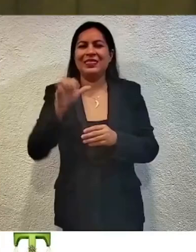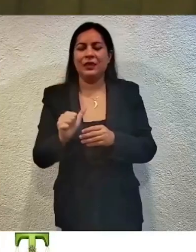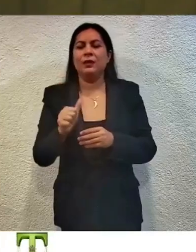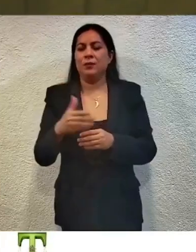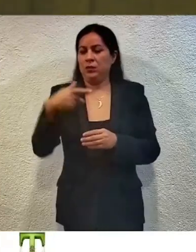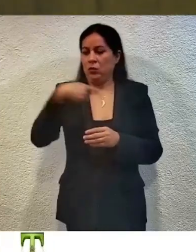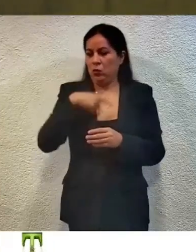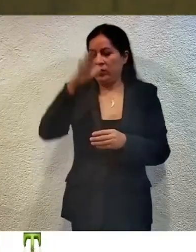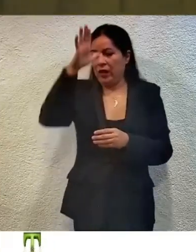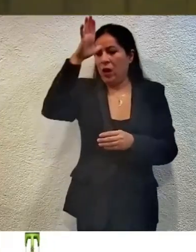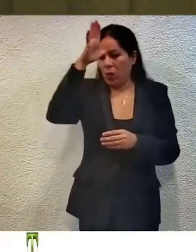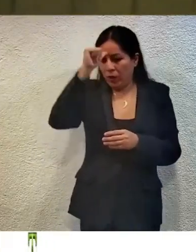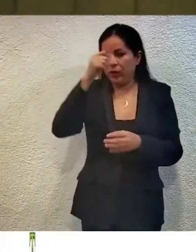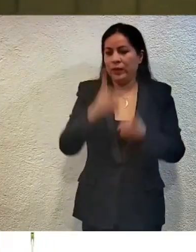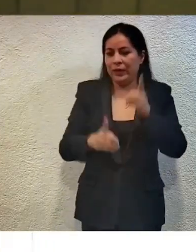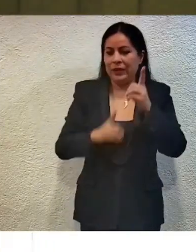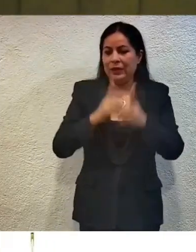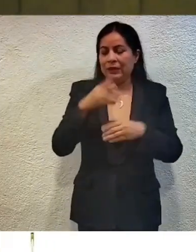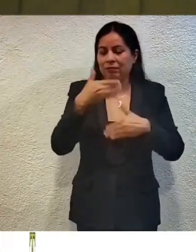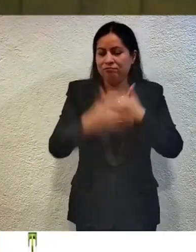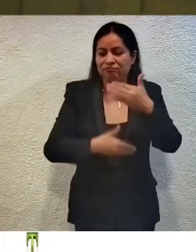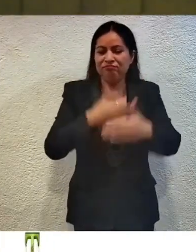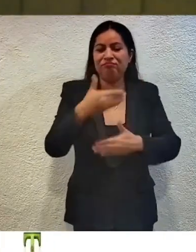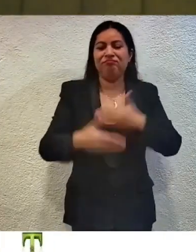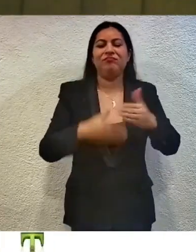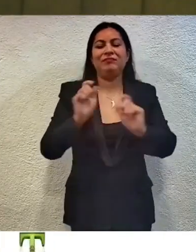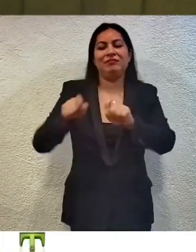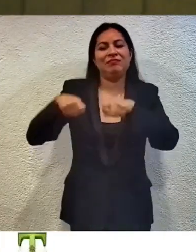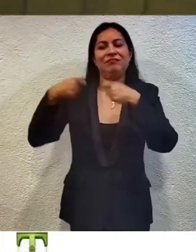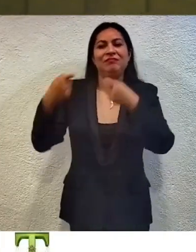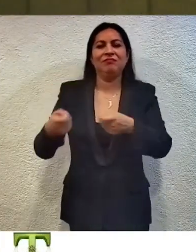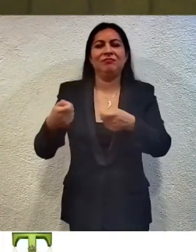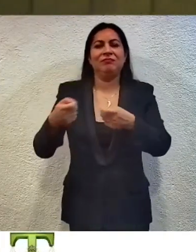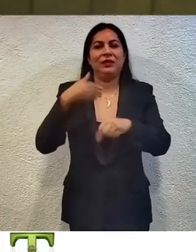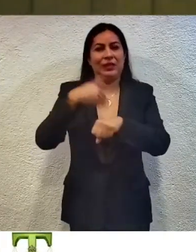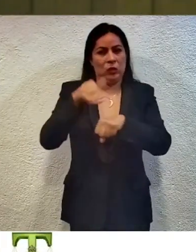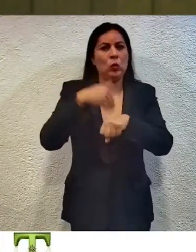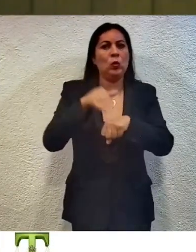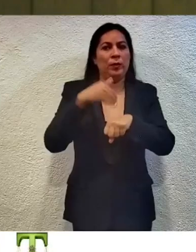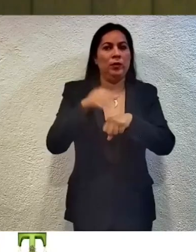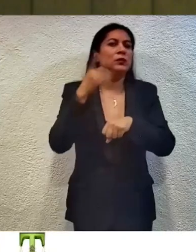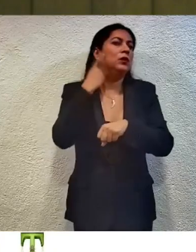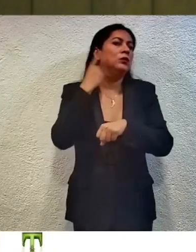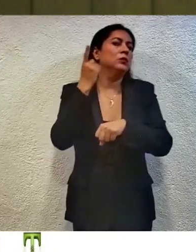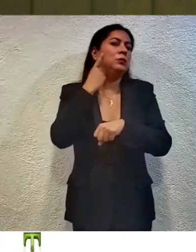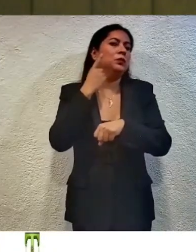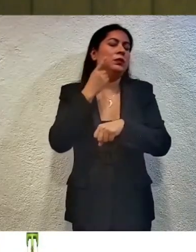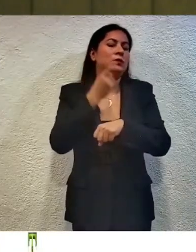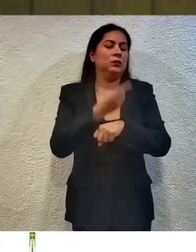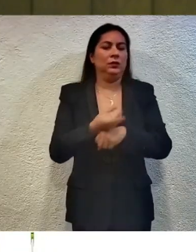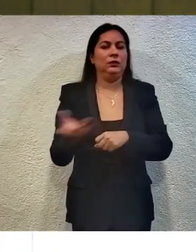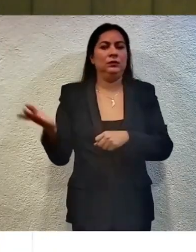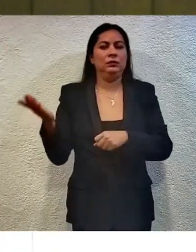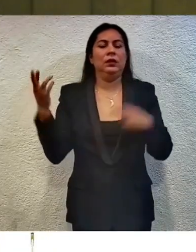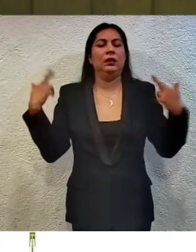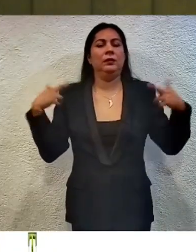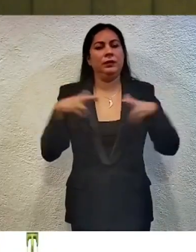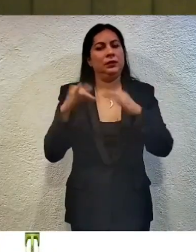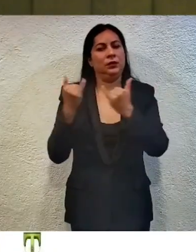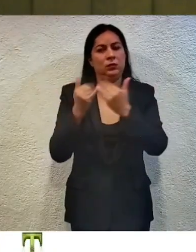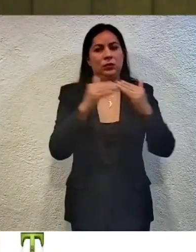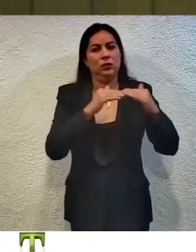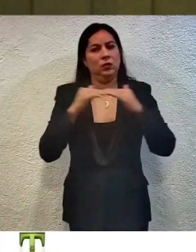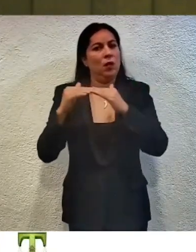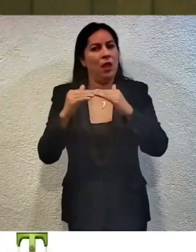estoy de acuerdo en el desarrollo del procedimiento de asignación numérica de las diputaciones de representación